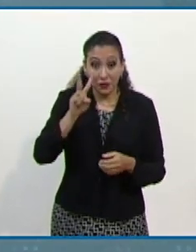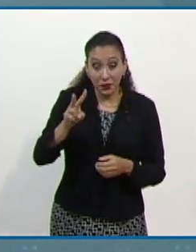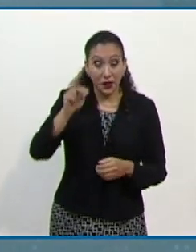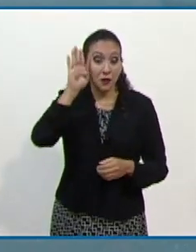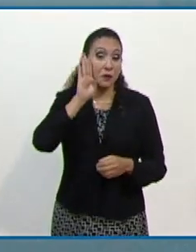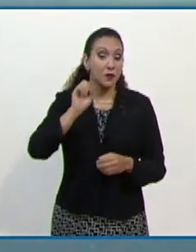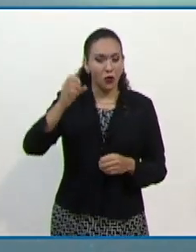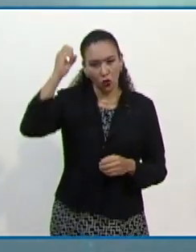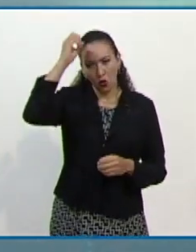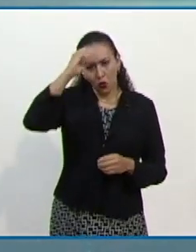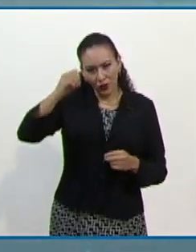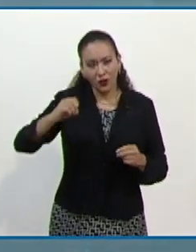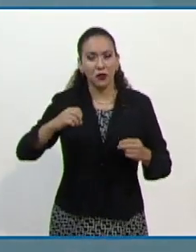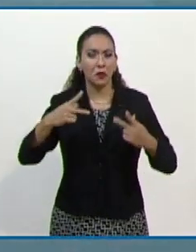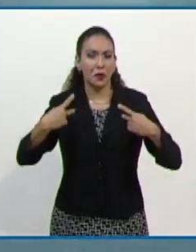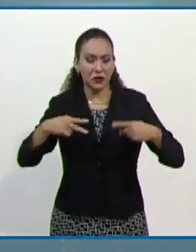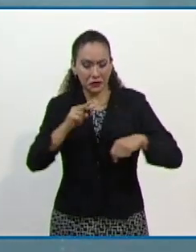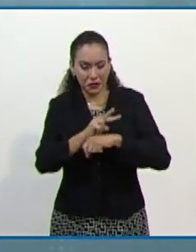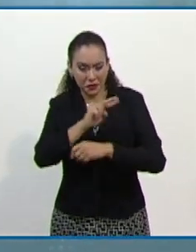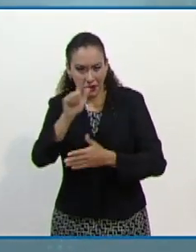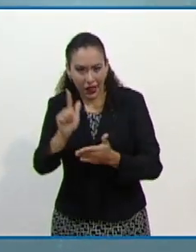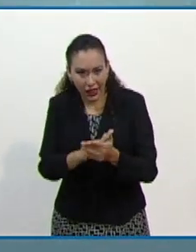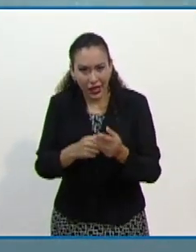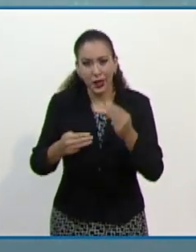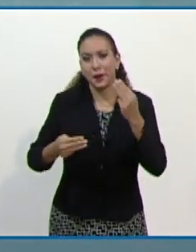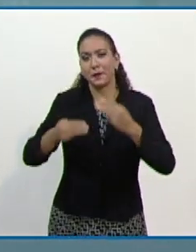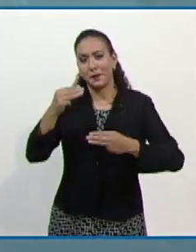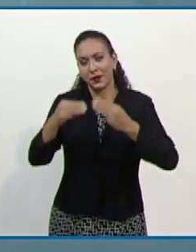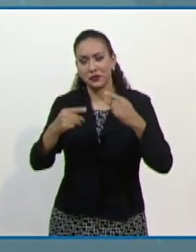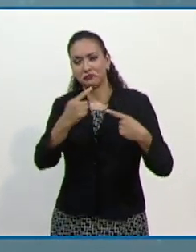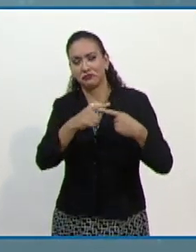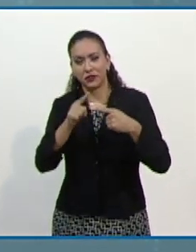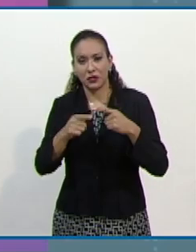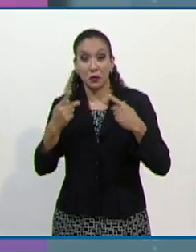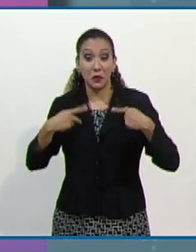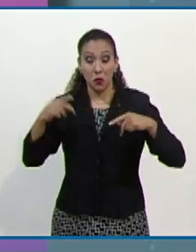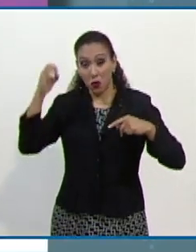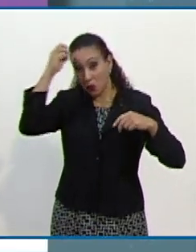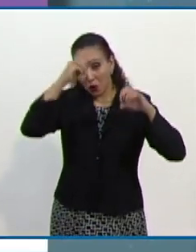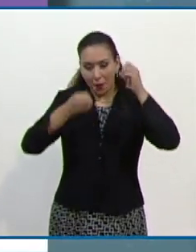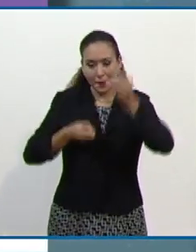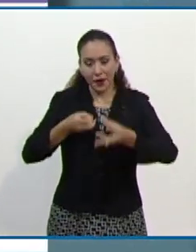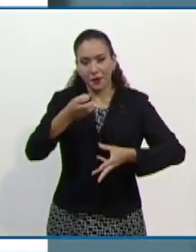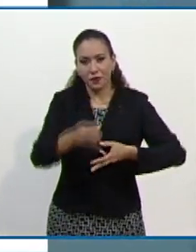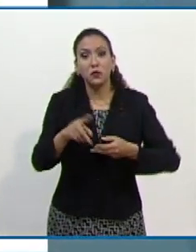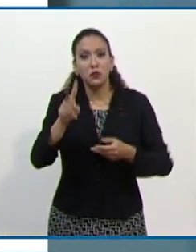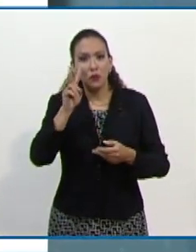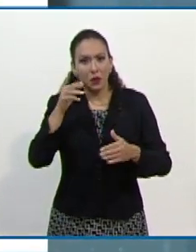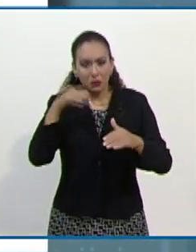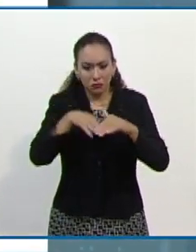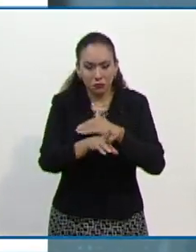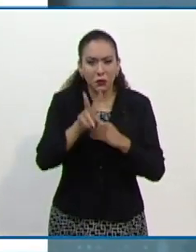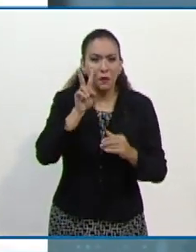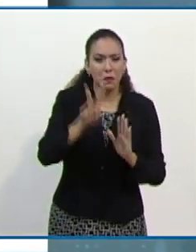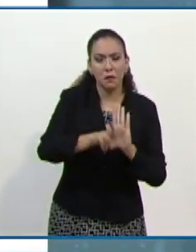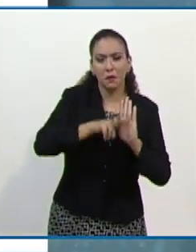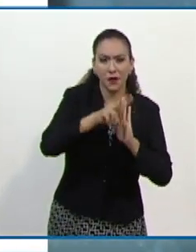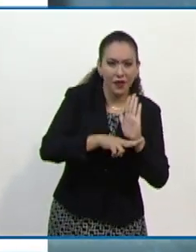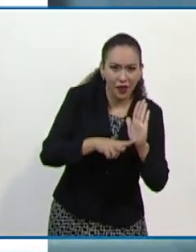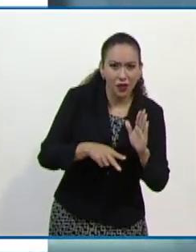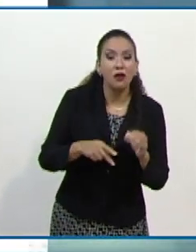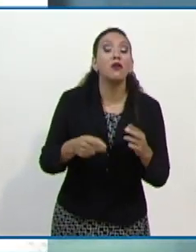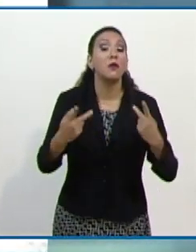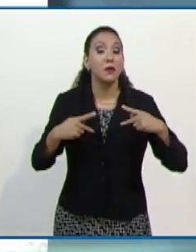ministros, consejeros, jueces de distrito y magistrados. En el micrositio se podrán encontrar videos y documentos de la participación